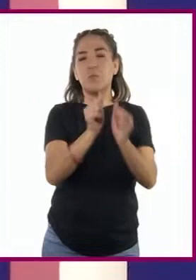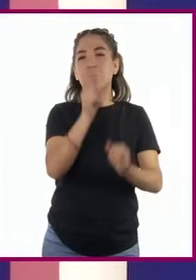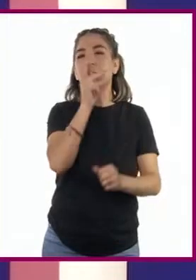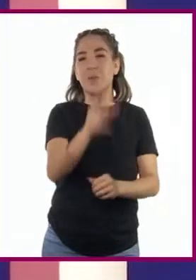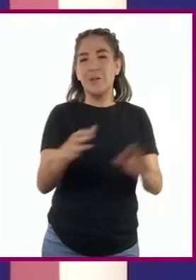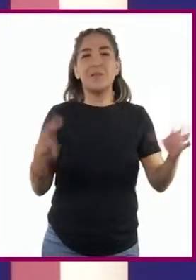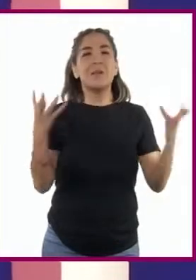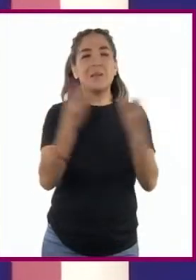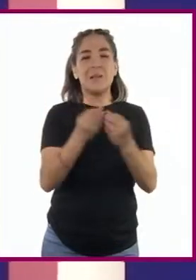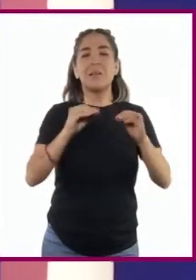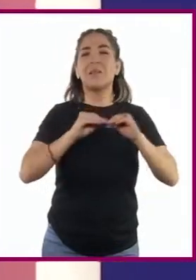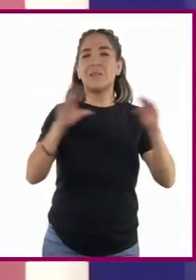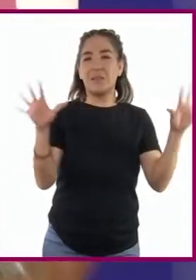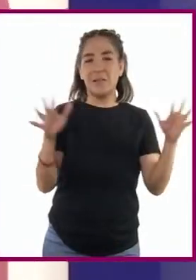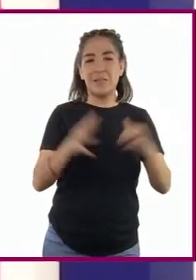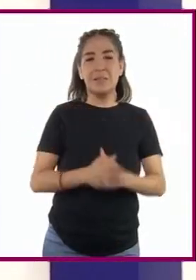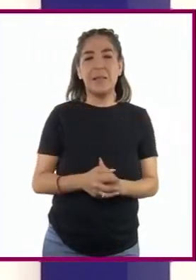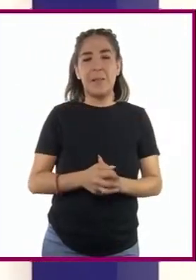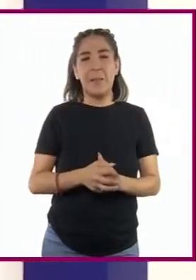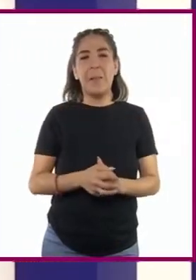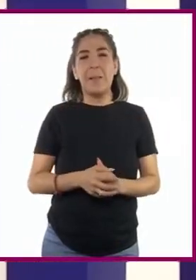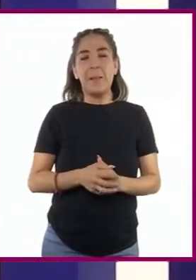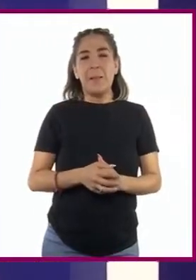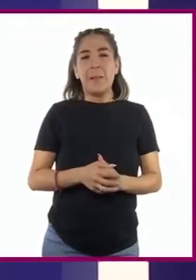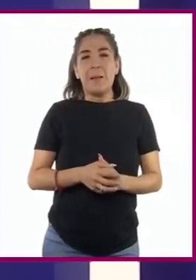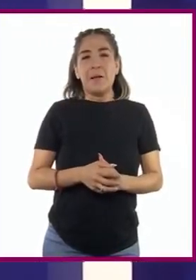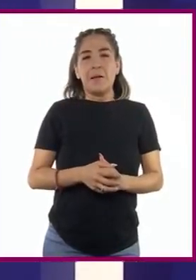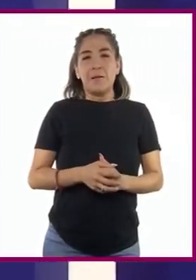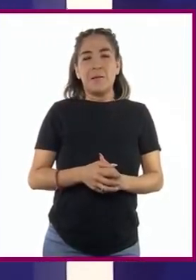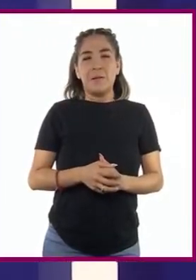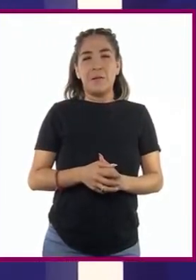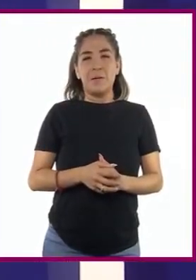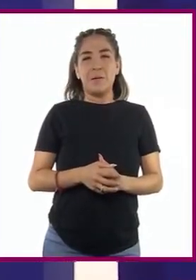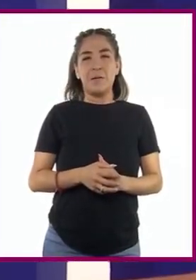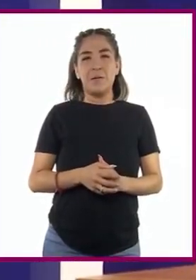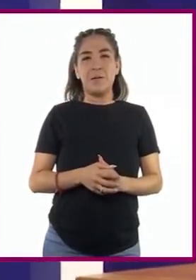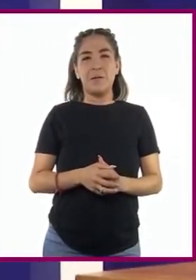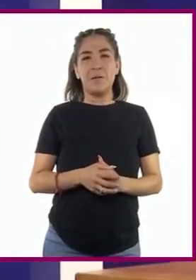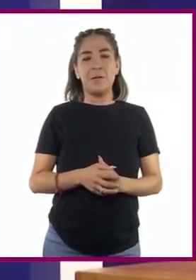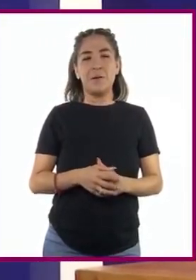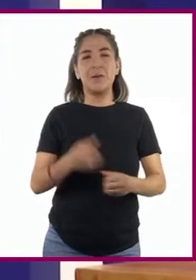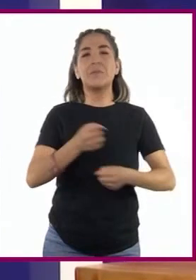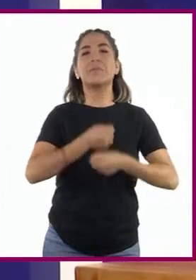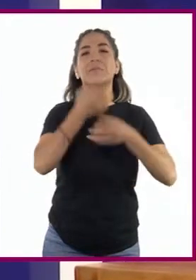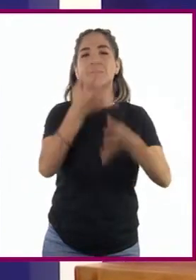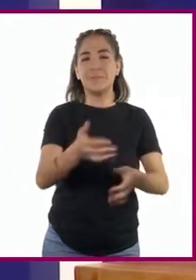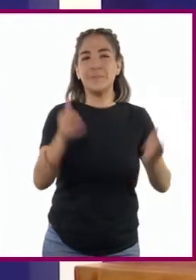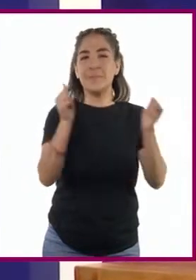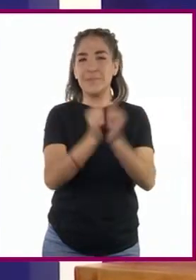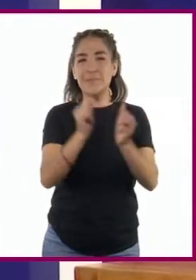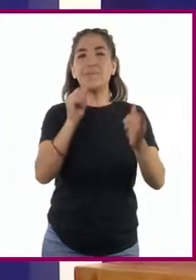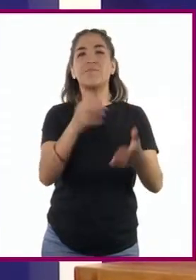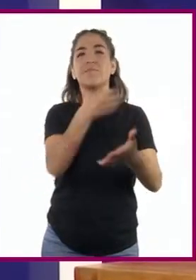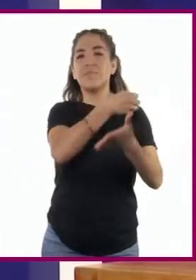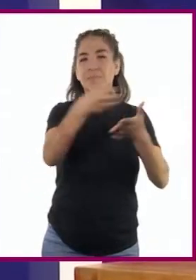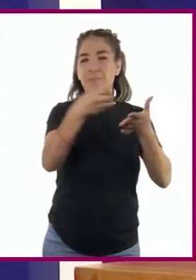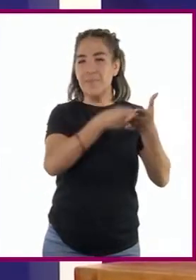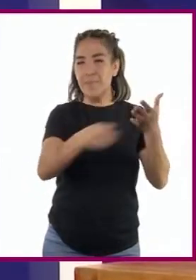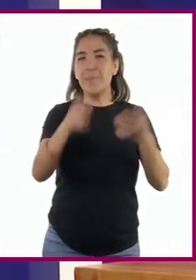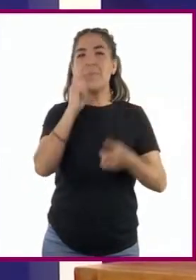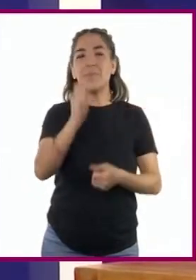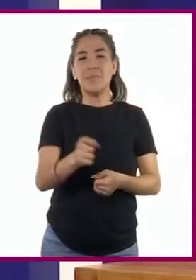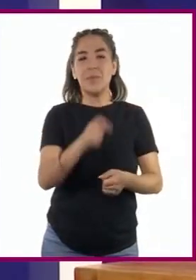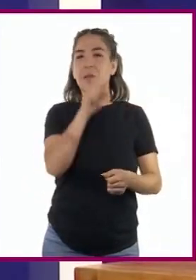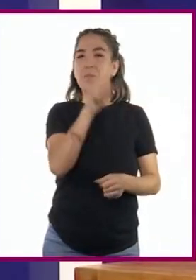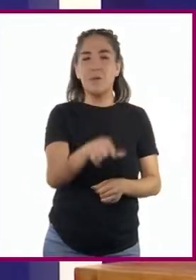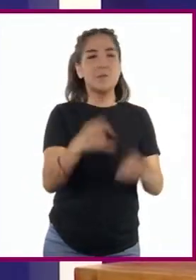claras. Las expresiones o conectores son aquellas palabras que usamos para unir frases que forman parte